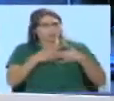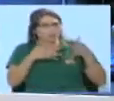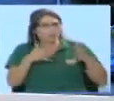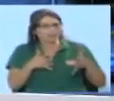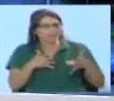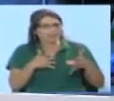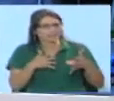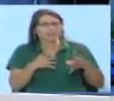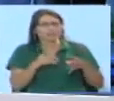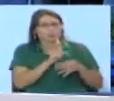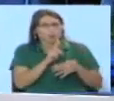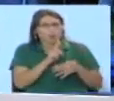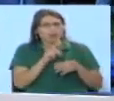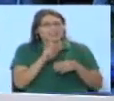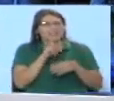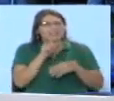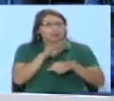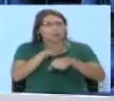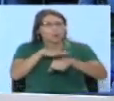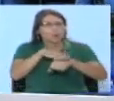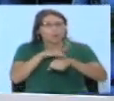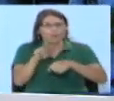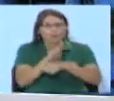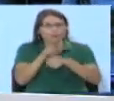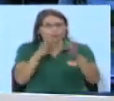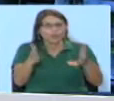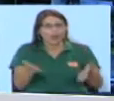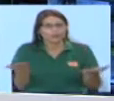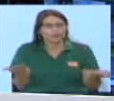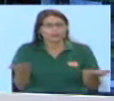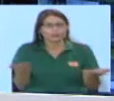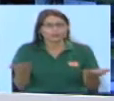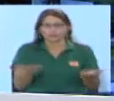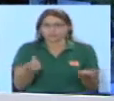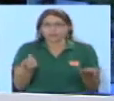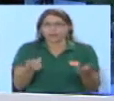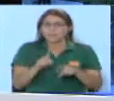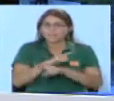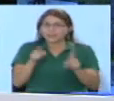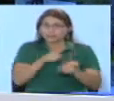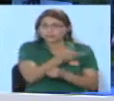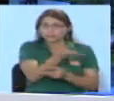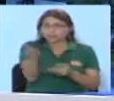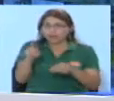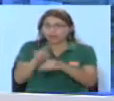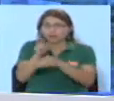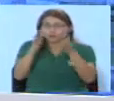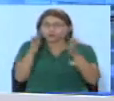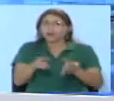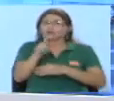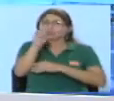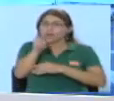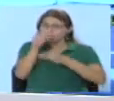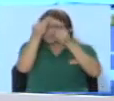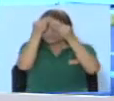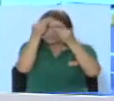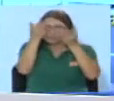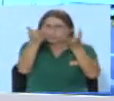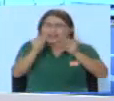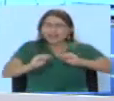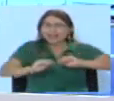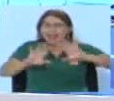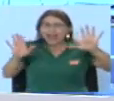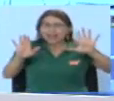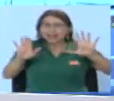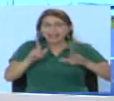claro. Y lo cierto del caso es de que lo que hay que darle al usuario es la información clara de que efectivamente estamos, dónde